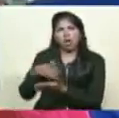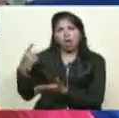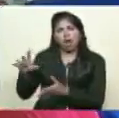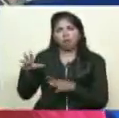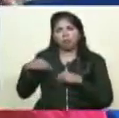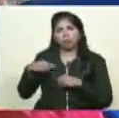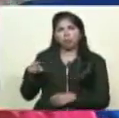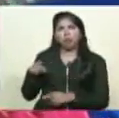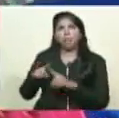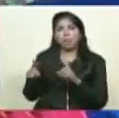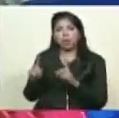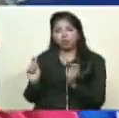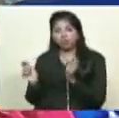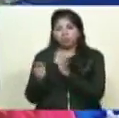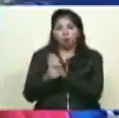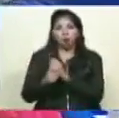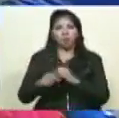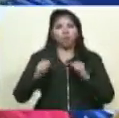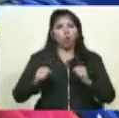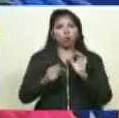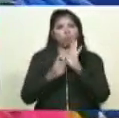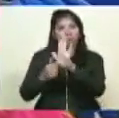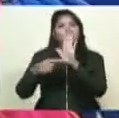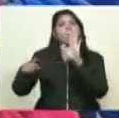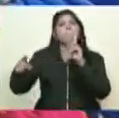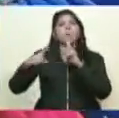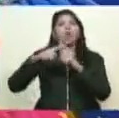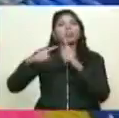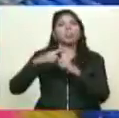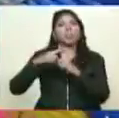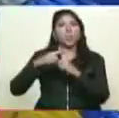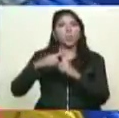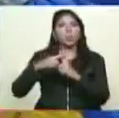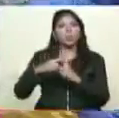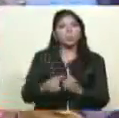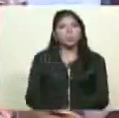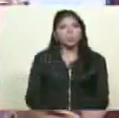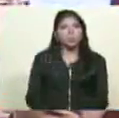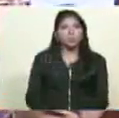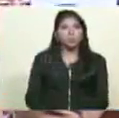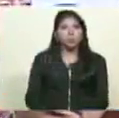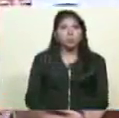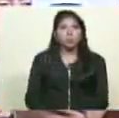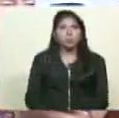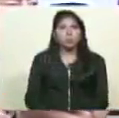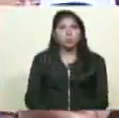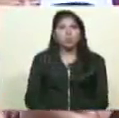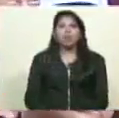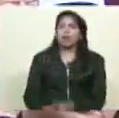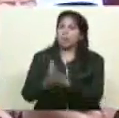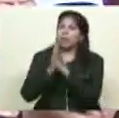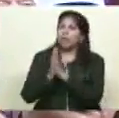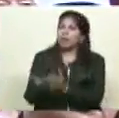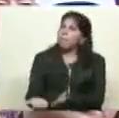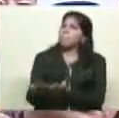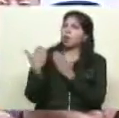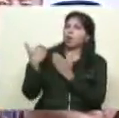queremos convertir en fortaleza. Por eso le pedimos, presidente, que nos apoyen,